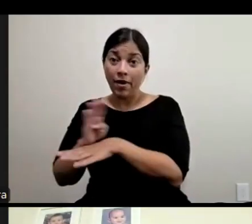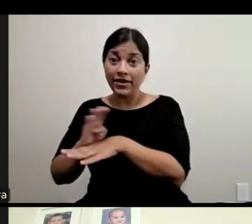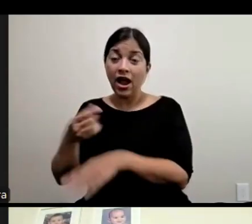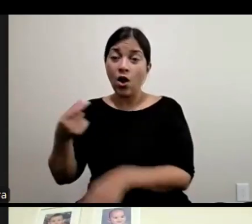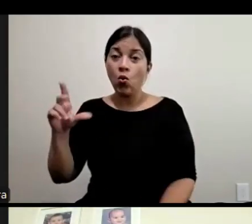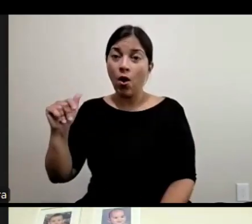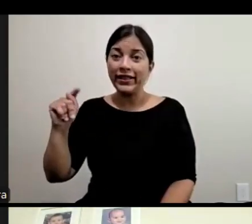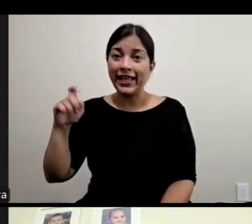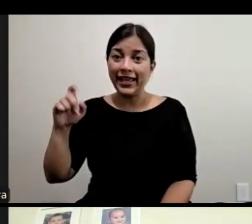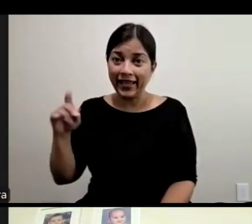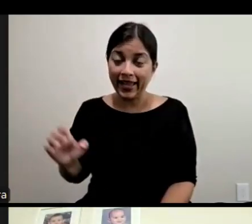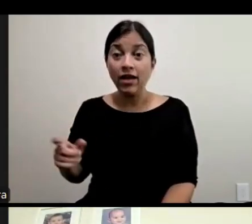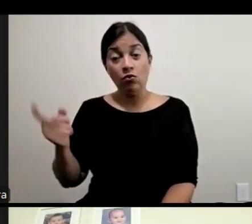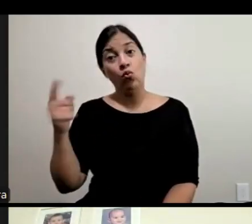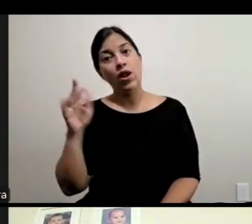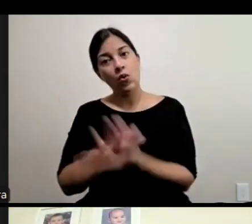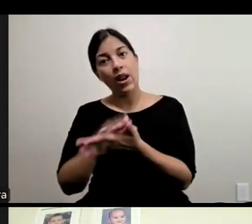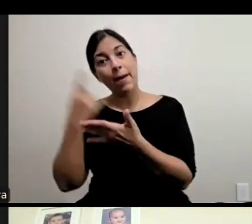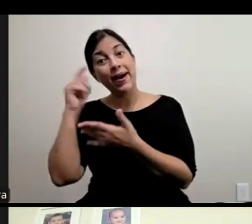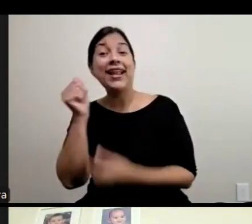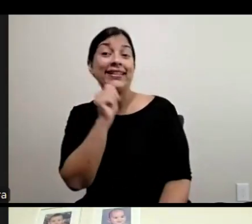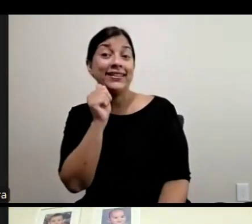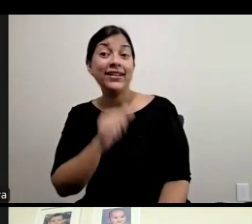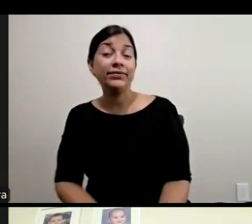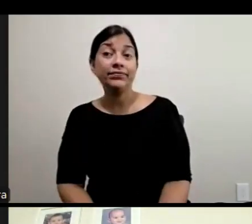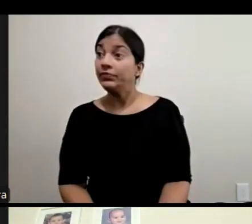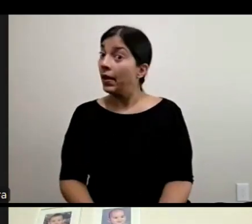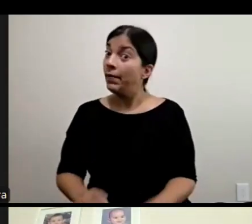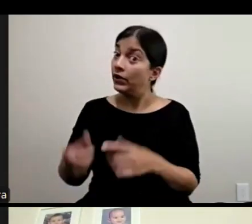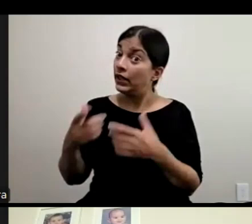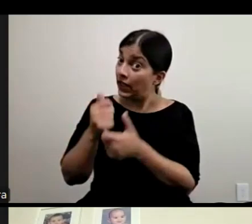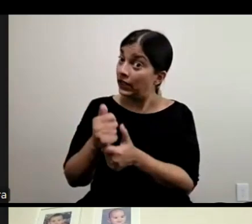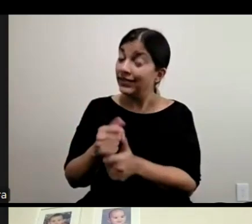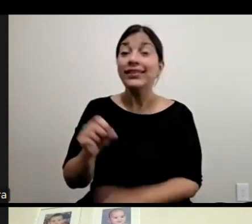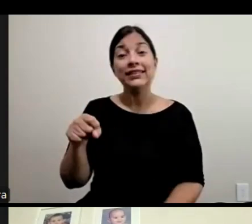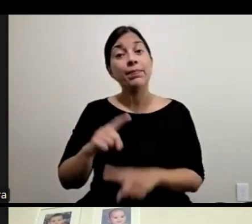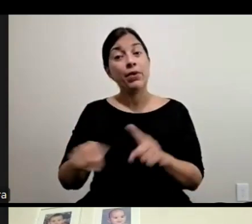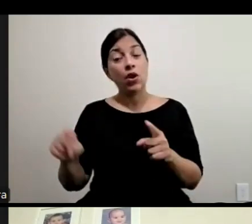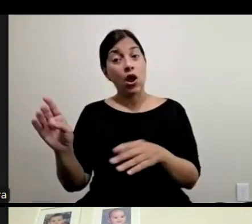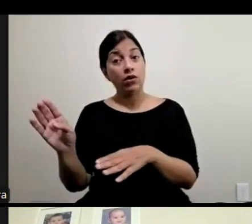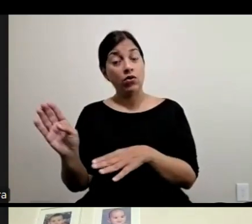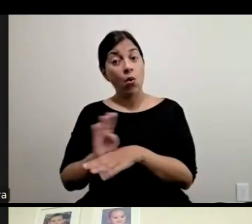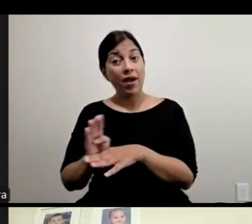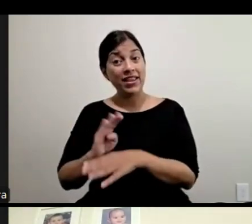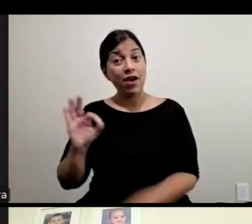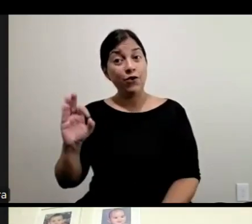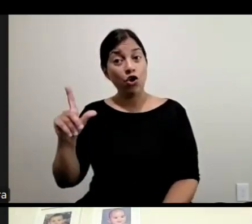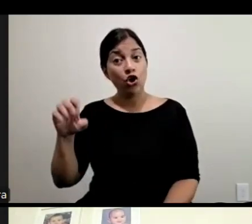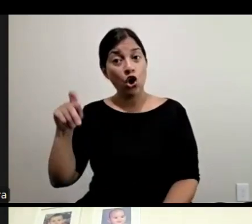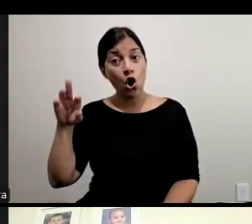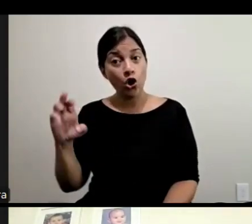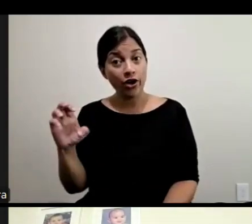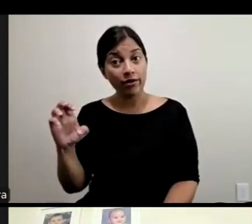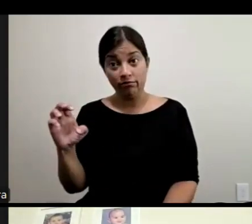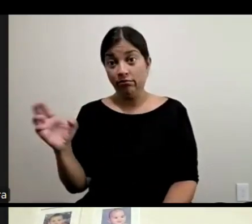escuela para niñas. Pero qué interesante, porque... Sí, pero la compañía de folclore es otra cosa. Sí, por eso, pero qué interesante en el ballet,